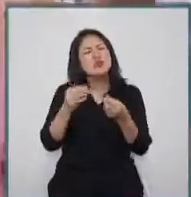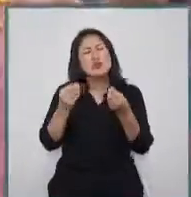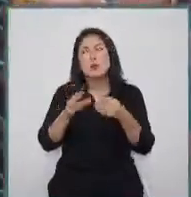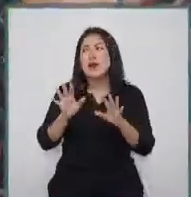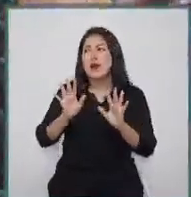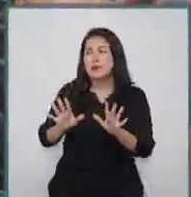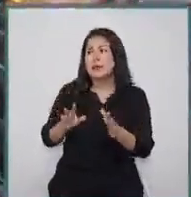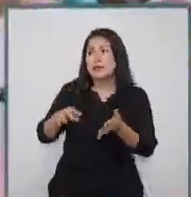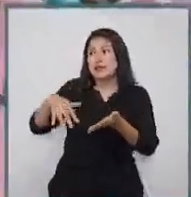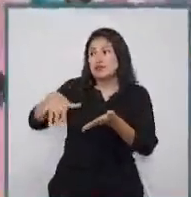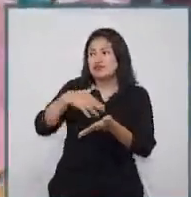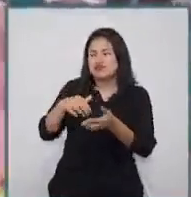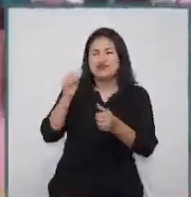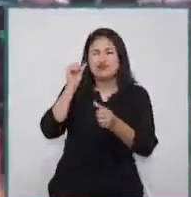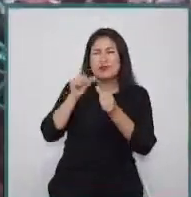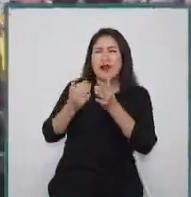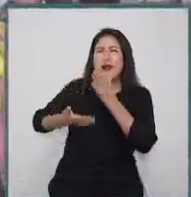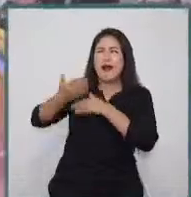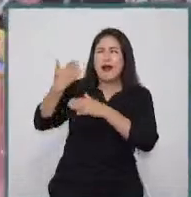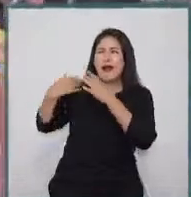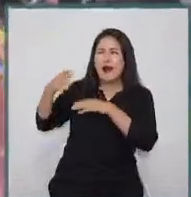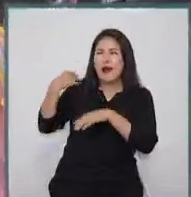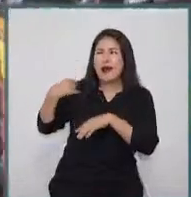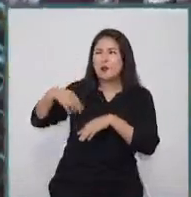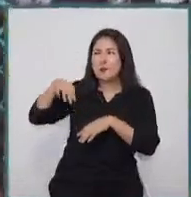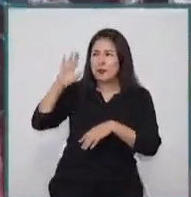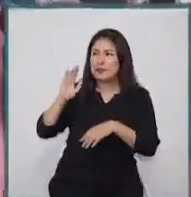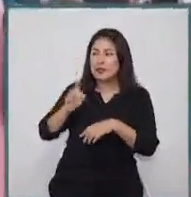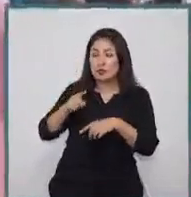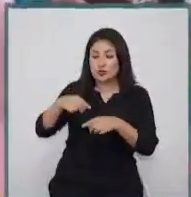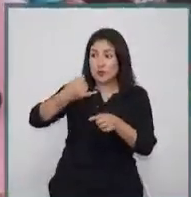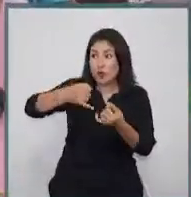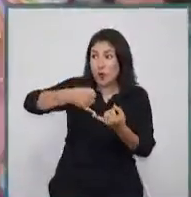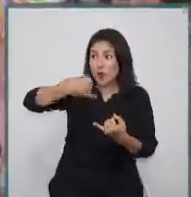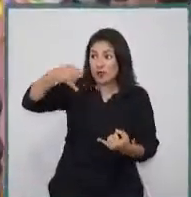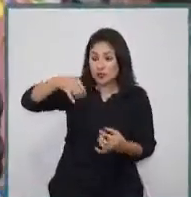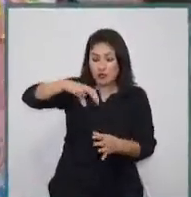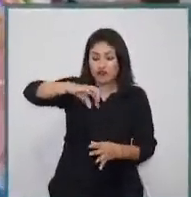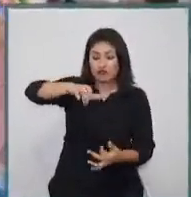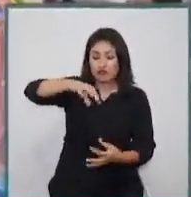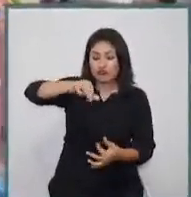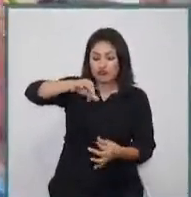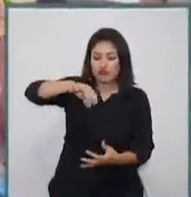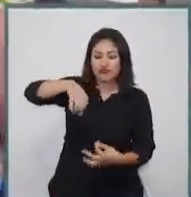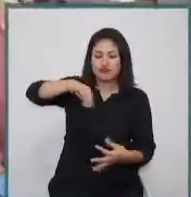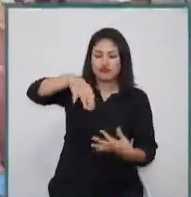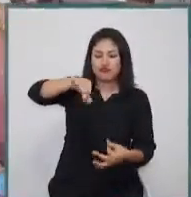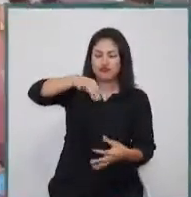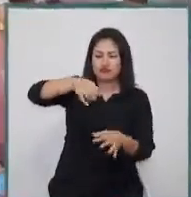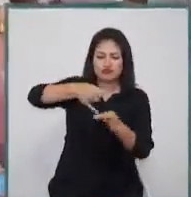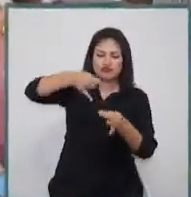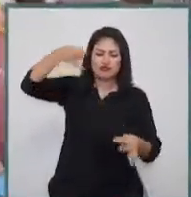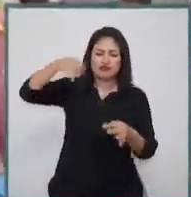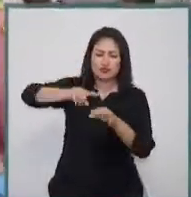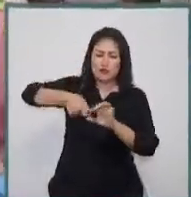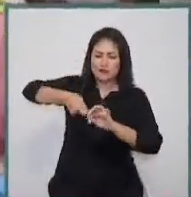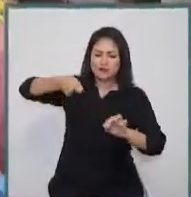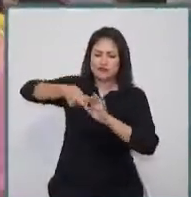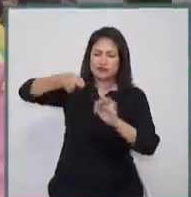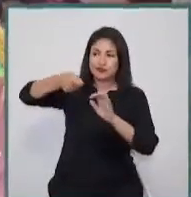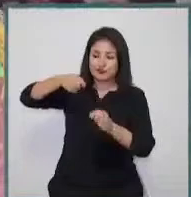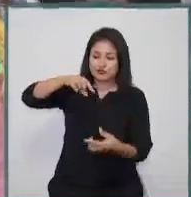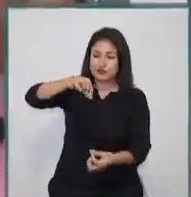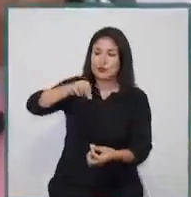de este baile? A ver, ya esta danza surge hace años, ¿no? Esa es de los hilanderos, ¿no? Por eso esa rueca empiezan a hilar, ¿no? Bueno,